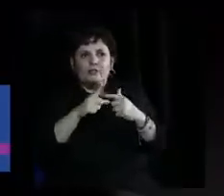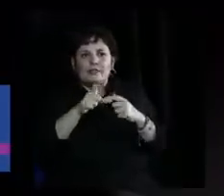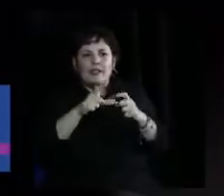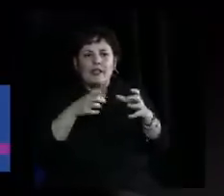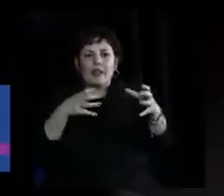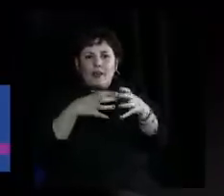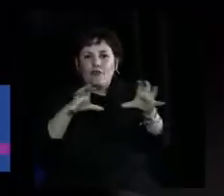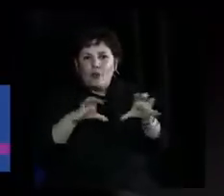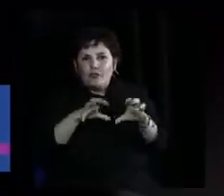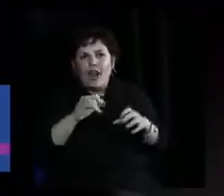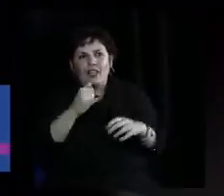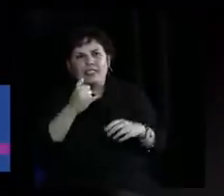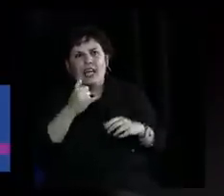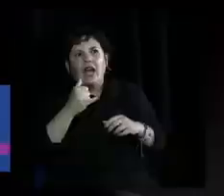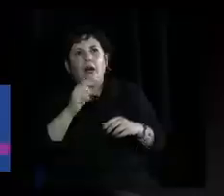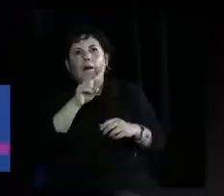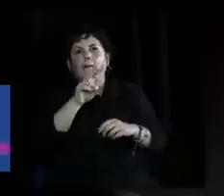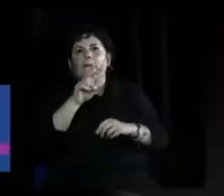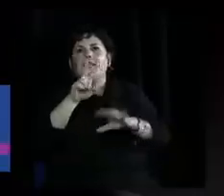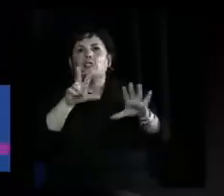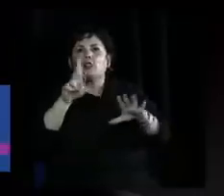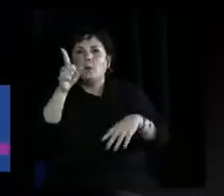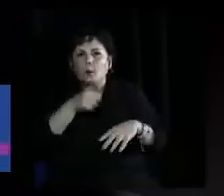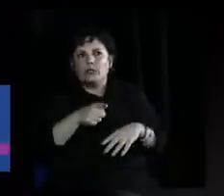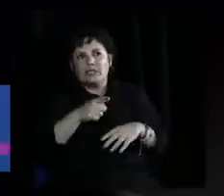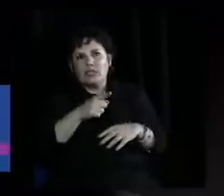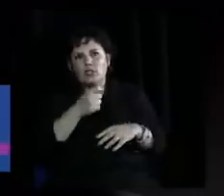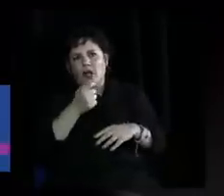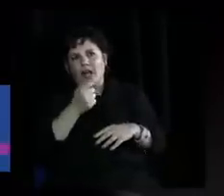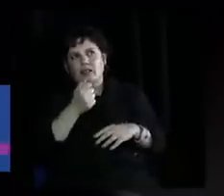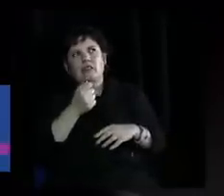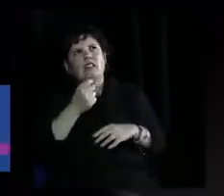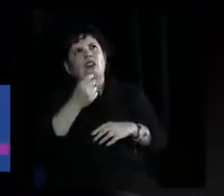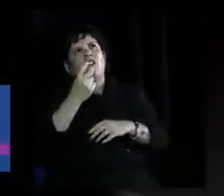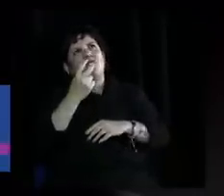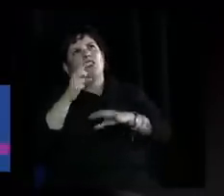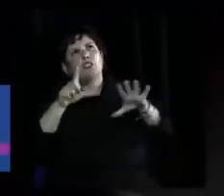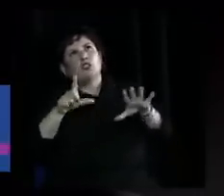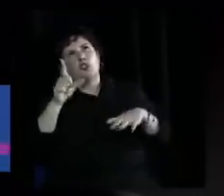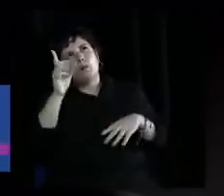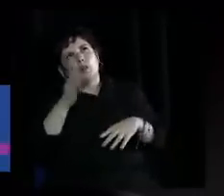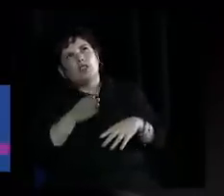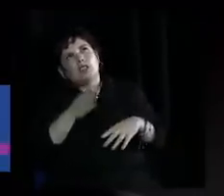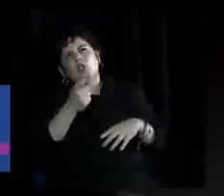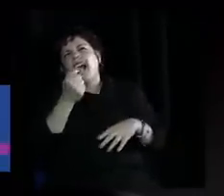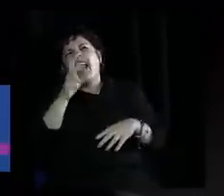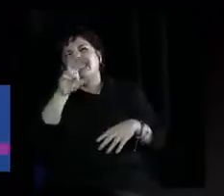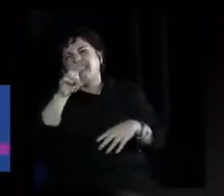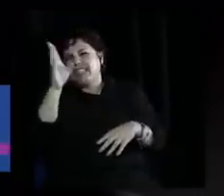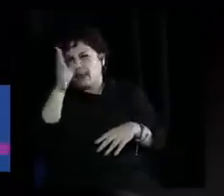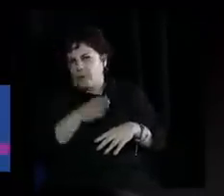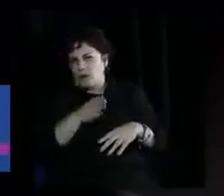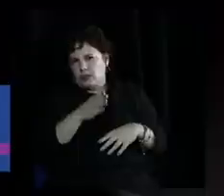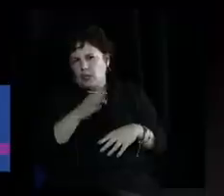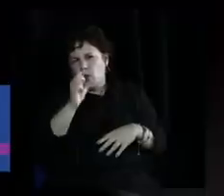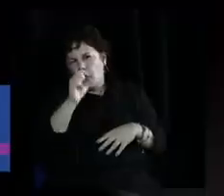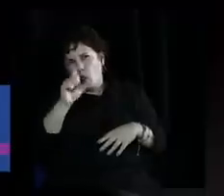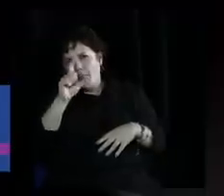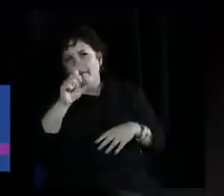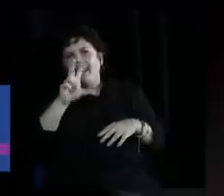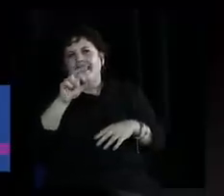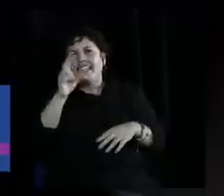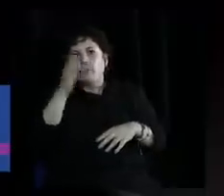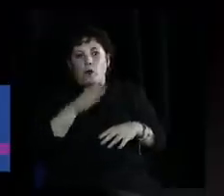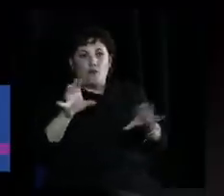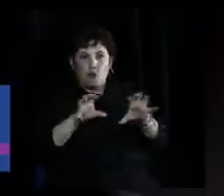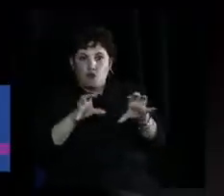la que tenemos nosotros, el 28% más o menos. Tenemos entre el 28%, entre casi el 30%, pues un poco más, el 30%